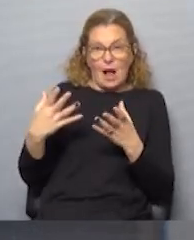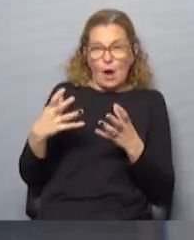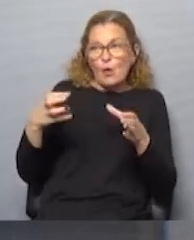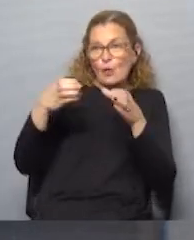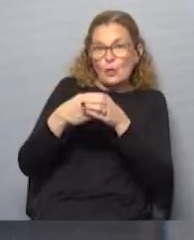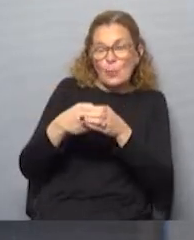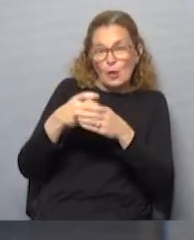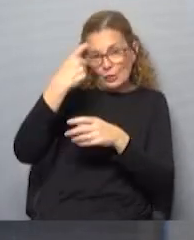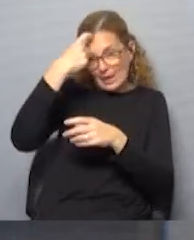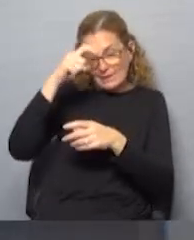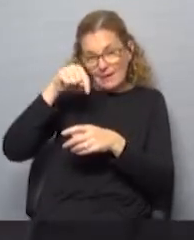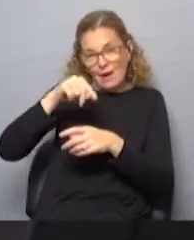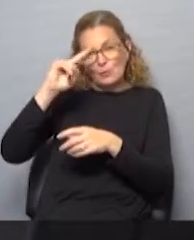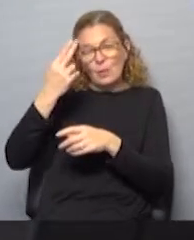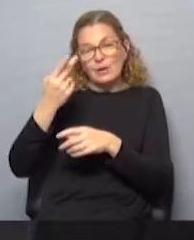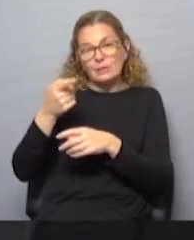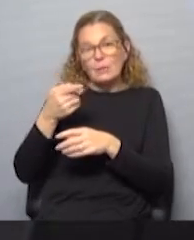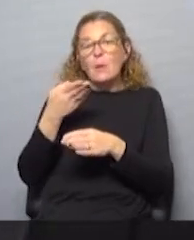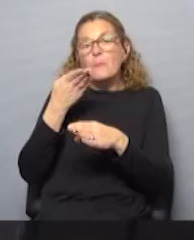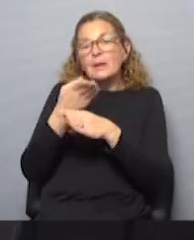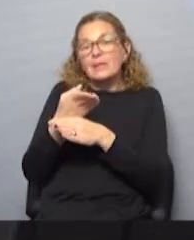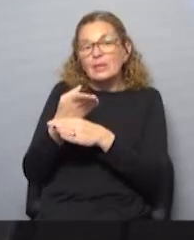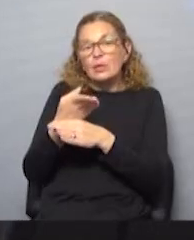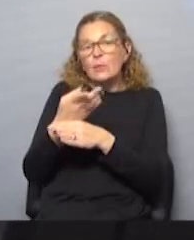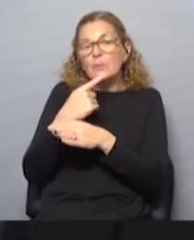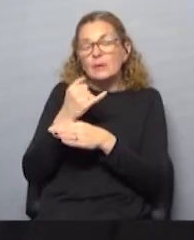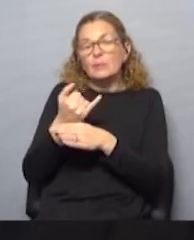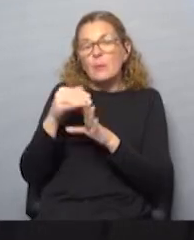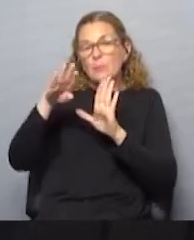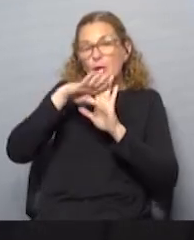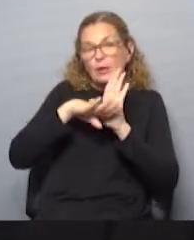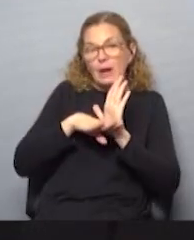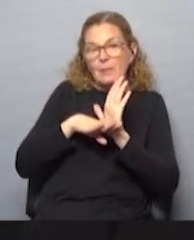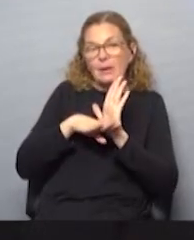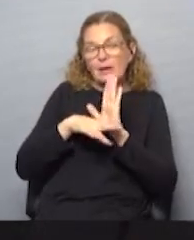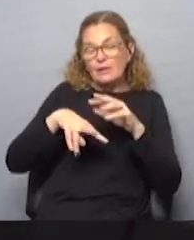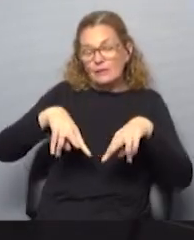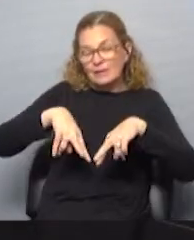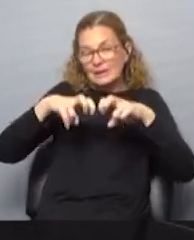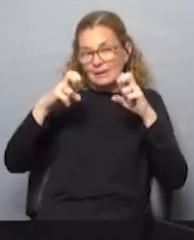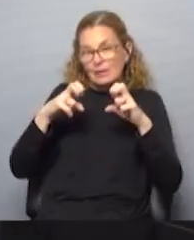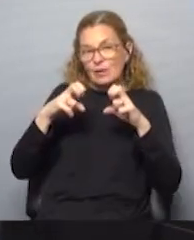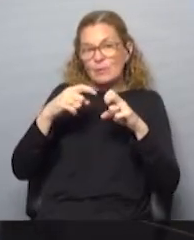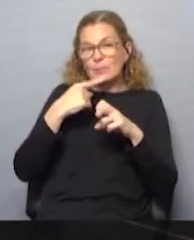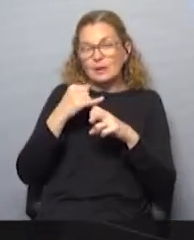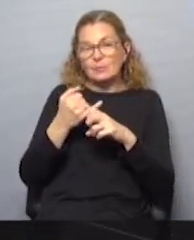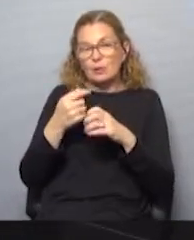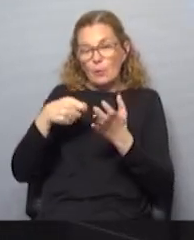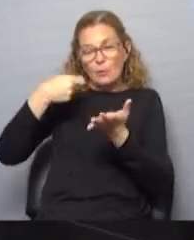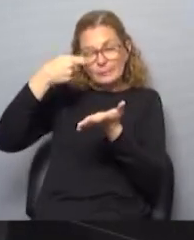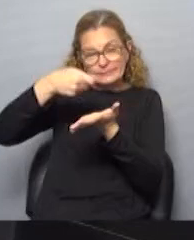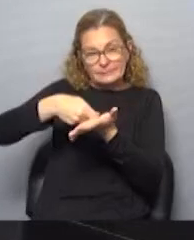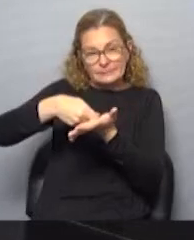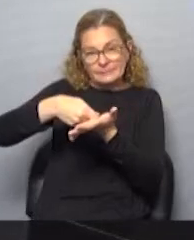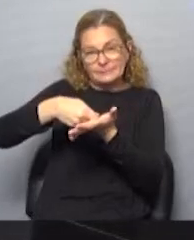de la ciencia en nuestro país había hecho pedidos concretos de programas de investigación digamos con los fondos que